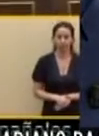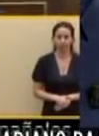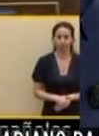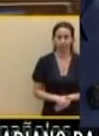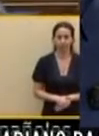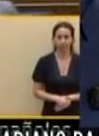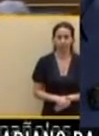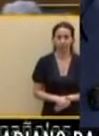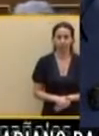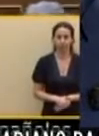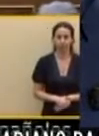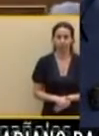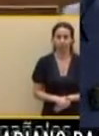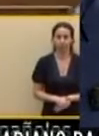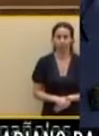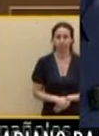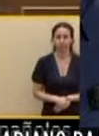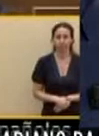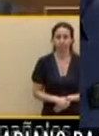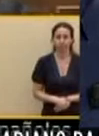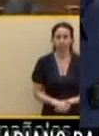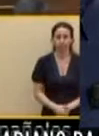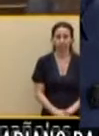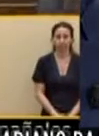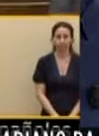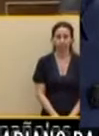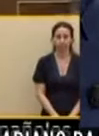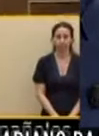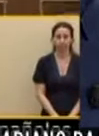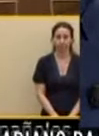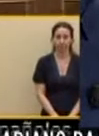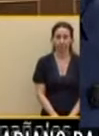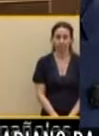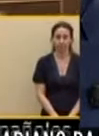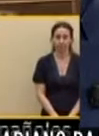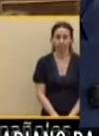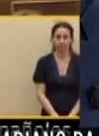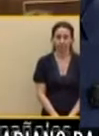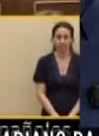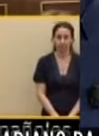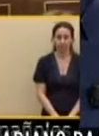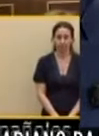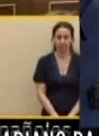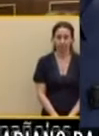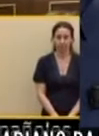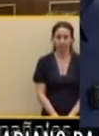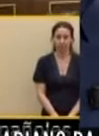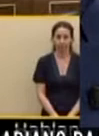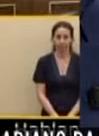con más capacidad lo que era o se adelantó unidos podemos porque cuando falte mañana